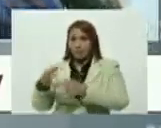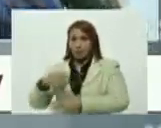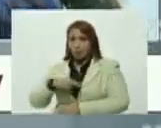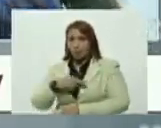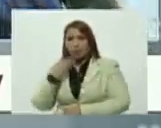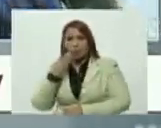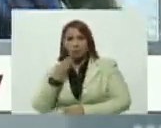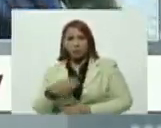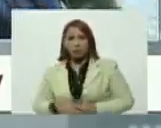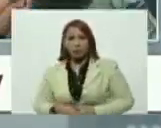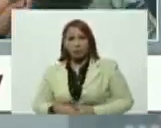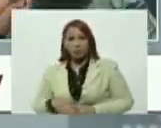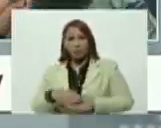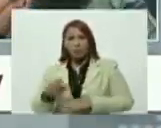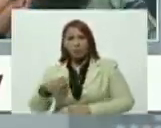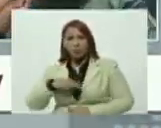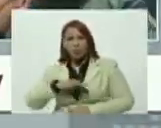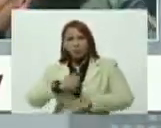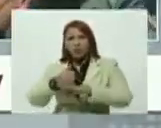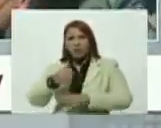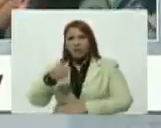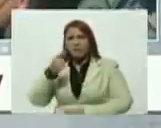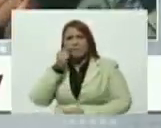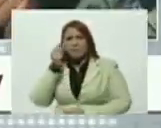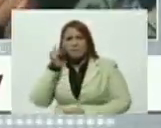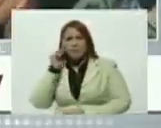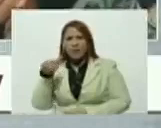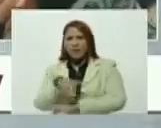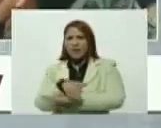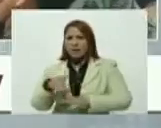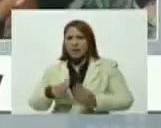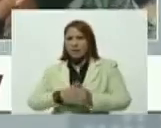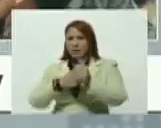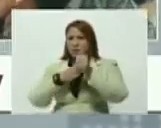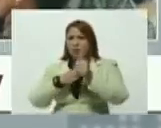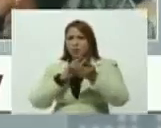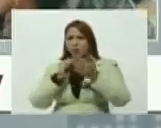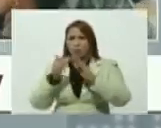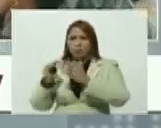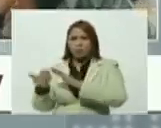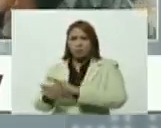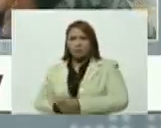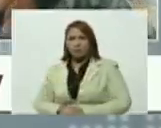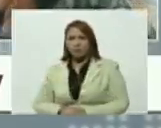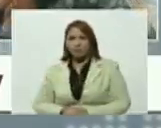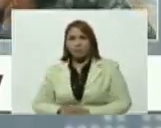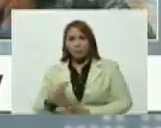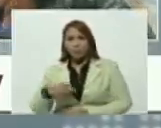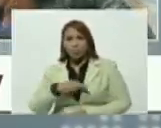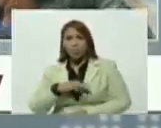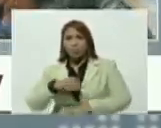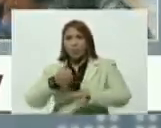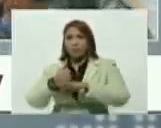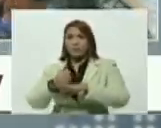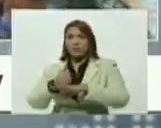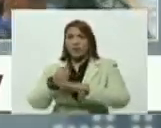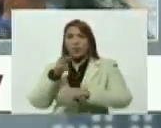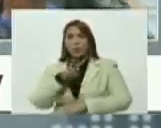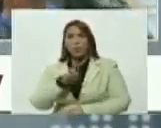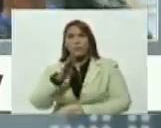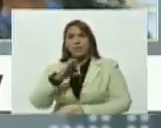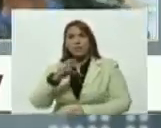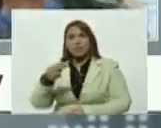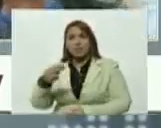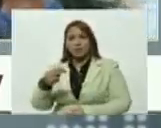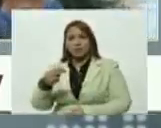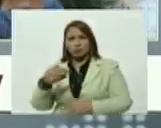juventud, porque nuestras jefas de calle, nuestros jefes de calle, nuestros líderes de comunidad, presidente, nuestros jefes de UVC garantizaron en cada una